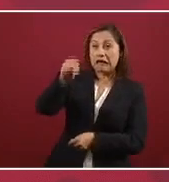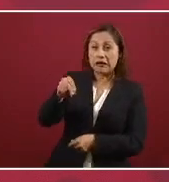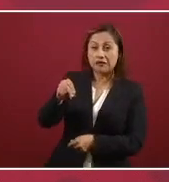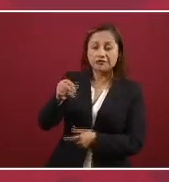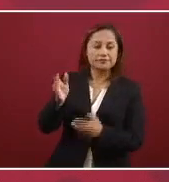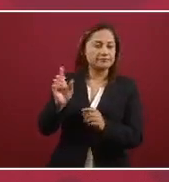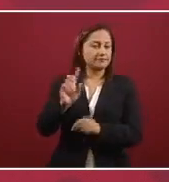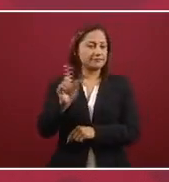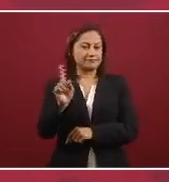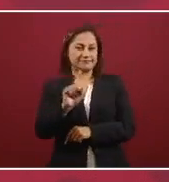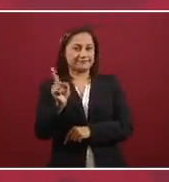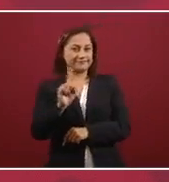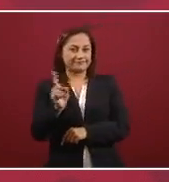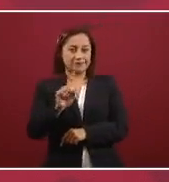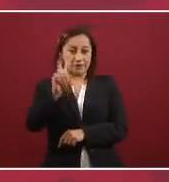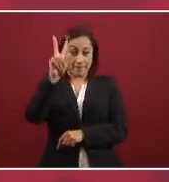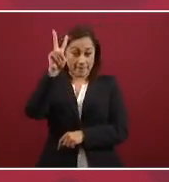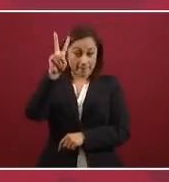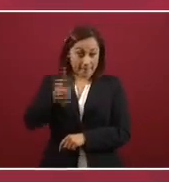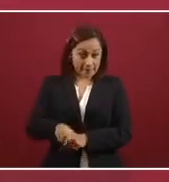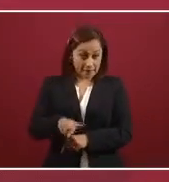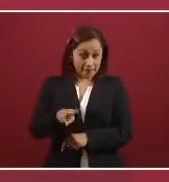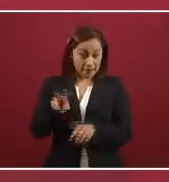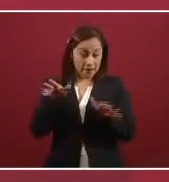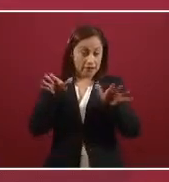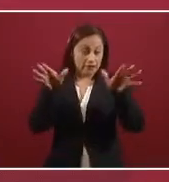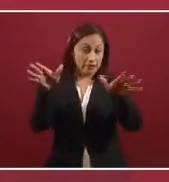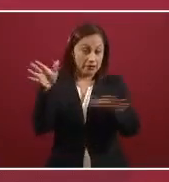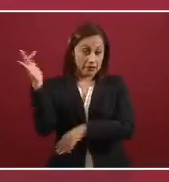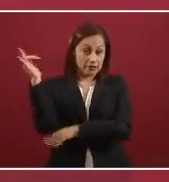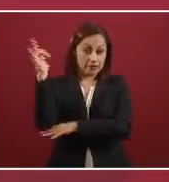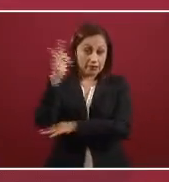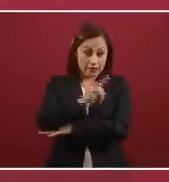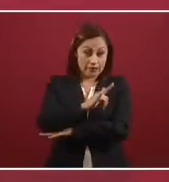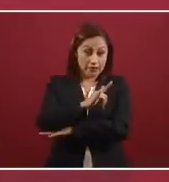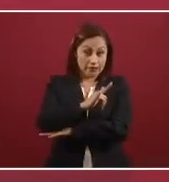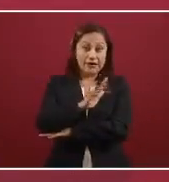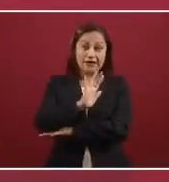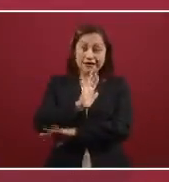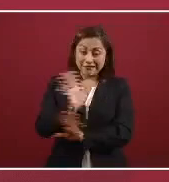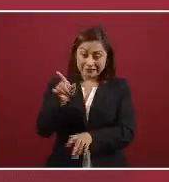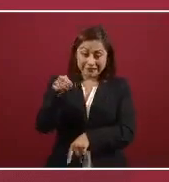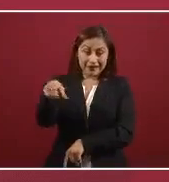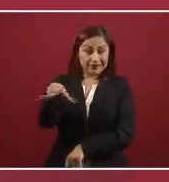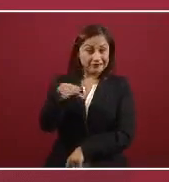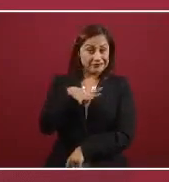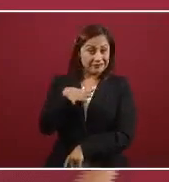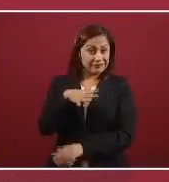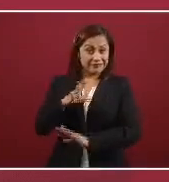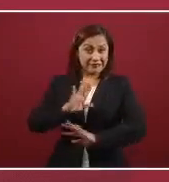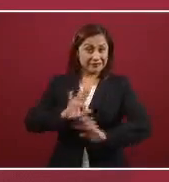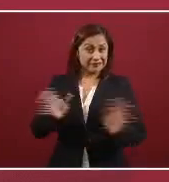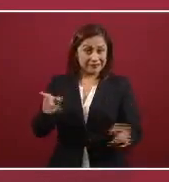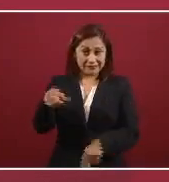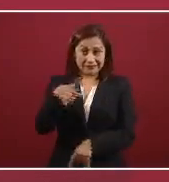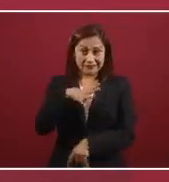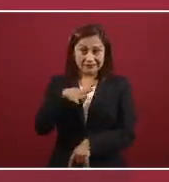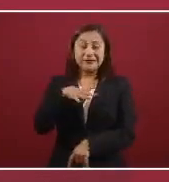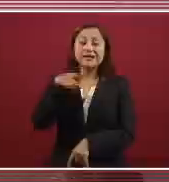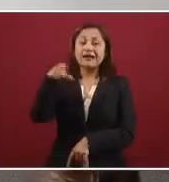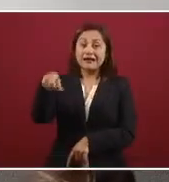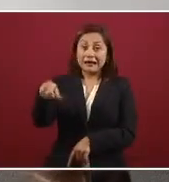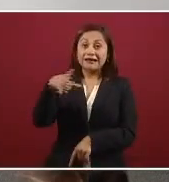se trata de hacer un aeropuerto en donde ya hay un aeropuerto que es una base